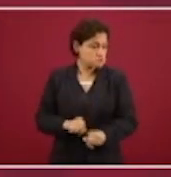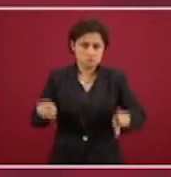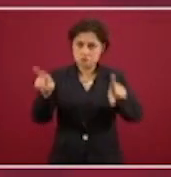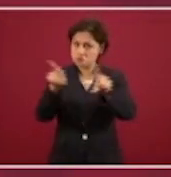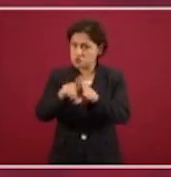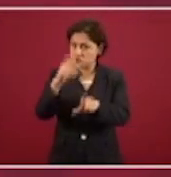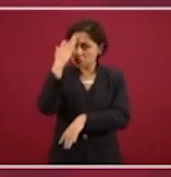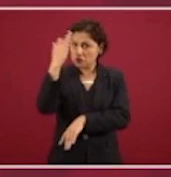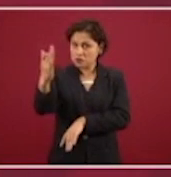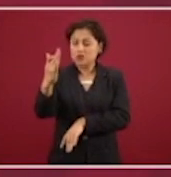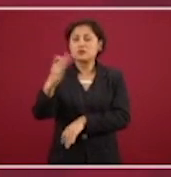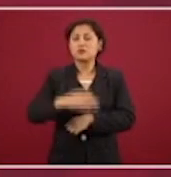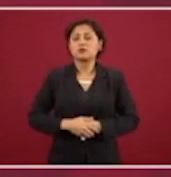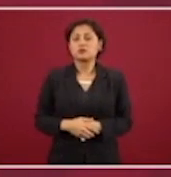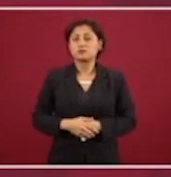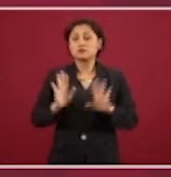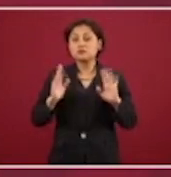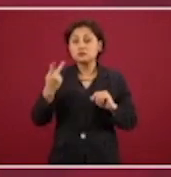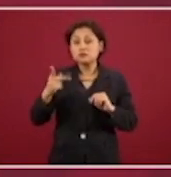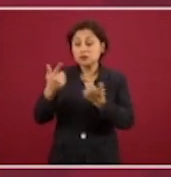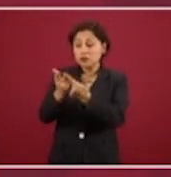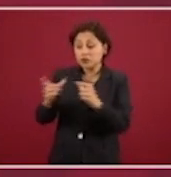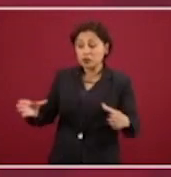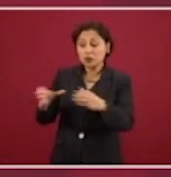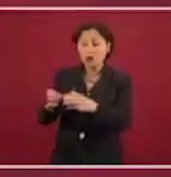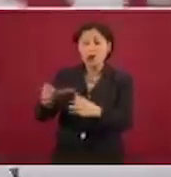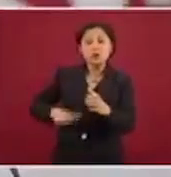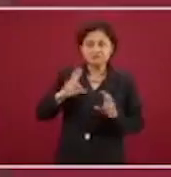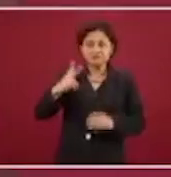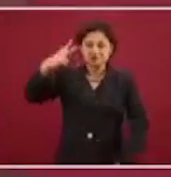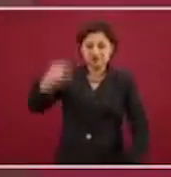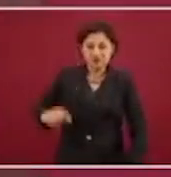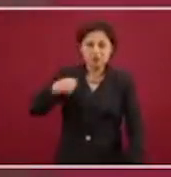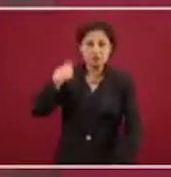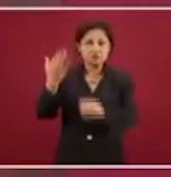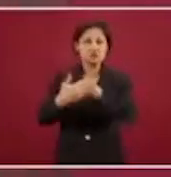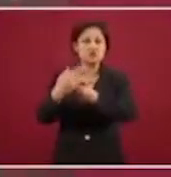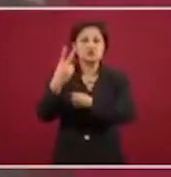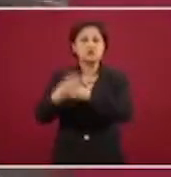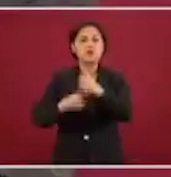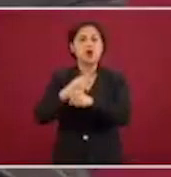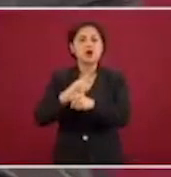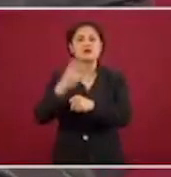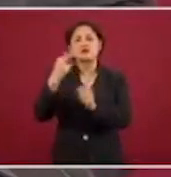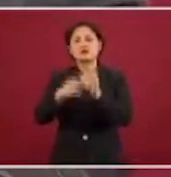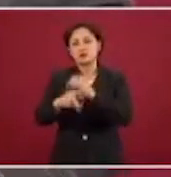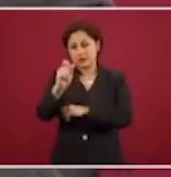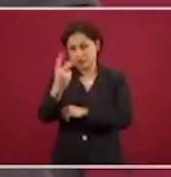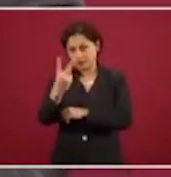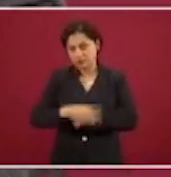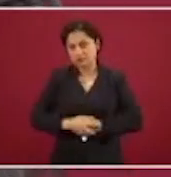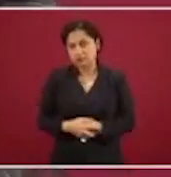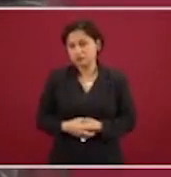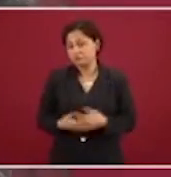Se opusieron los conservadores en el Congreso. ¿Qué les ofrezco